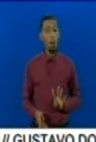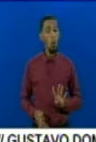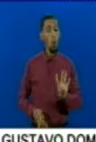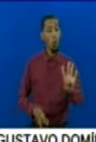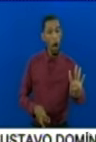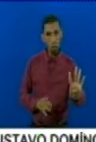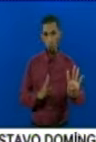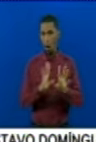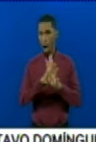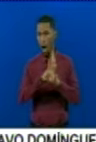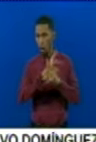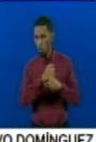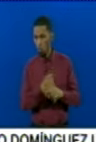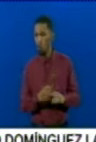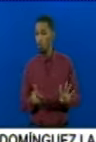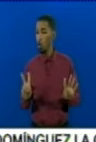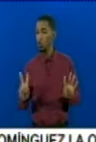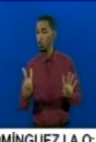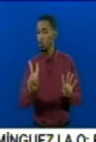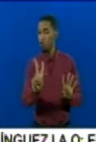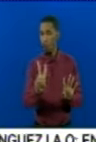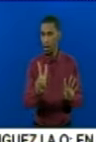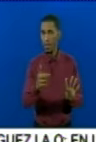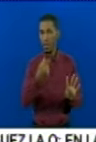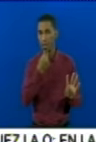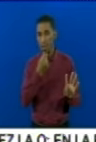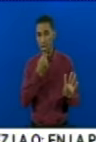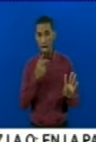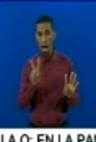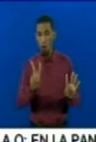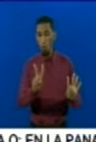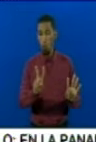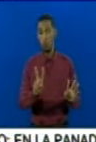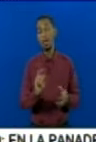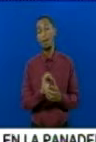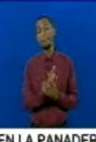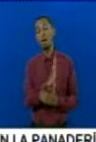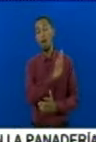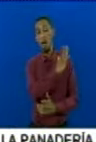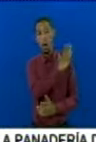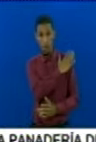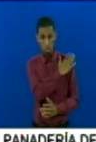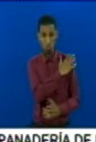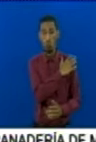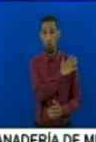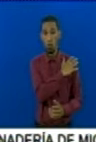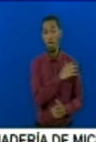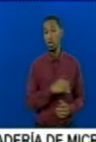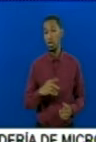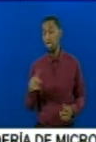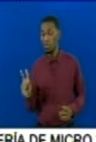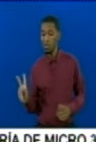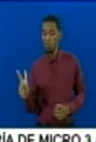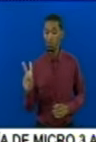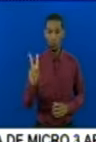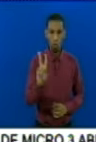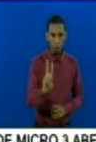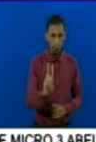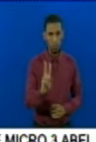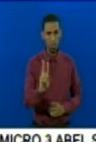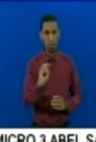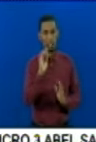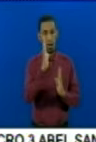arroz, el kilogramo adicional que está pendiente del mes de marzo y el kilogramo adicional del mes de